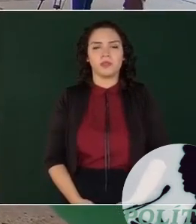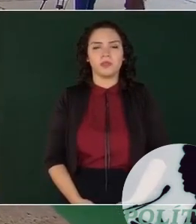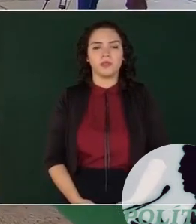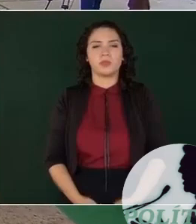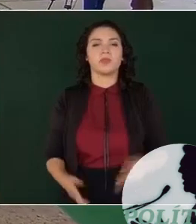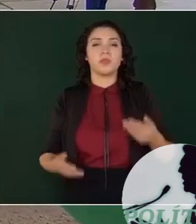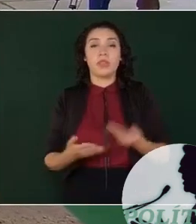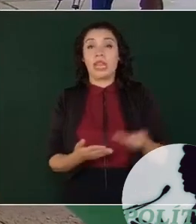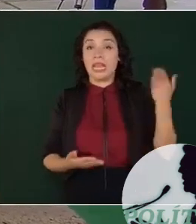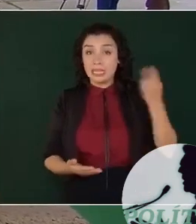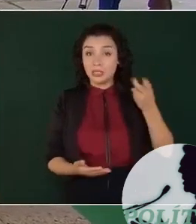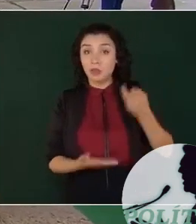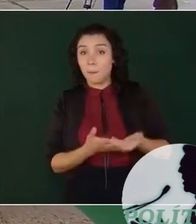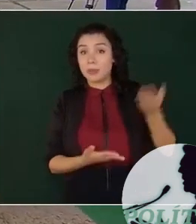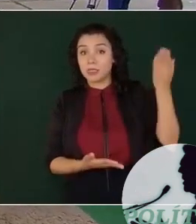Así estaba Tamaulipas.